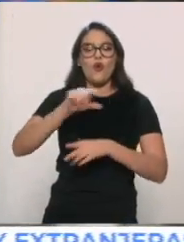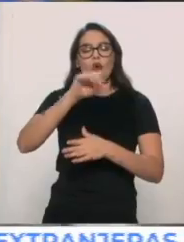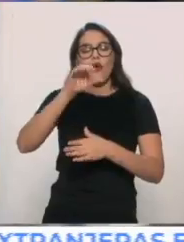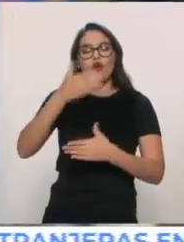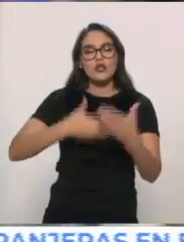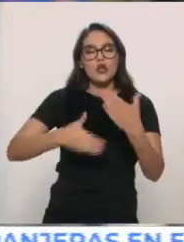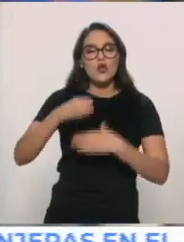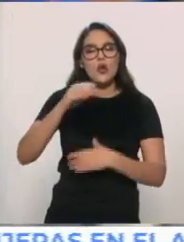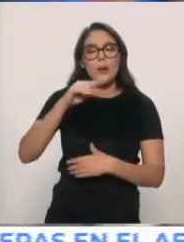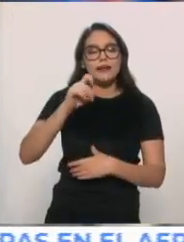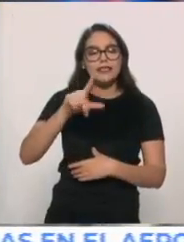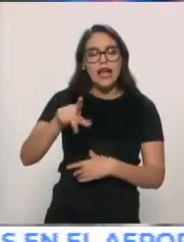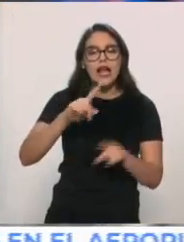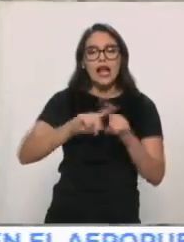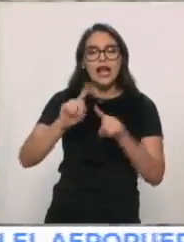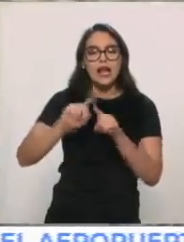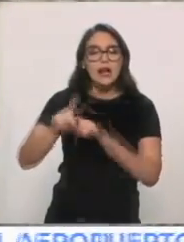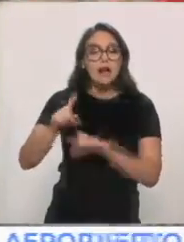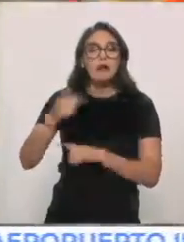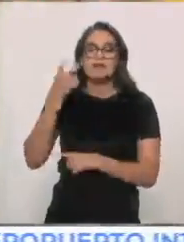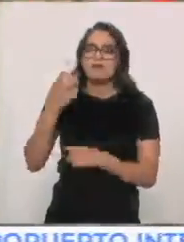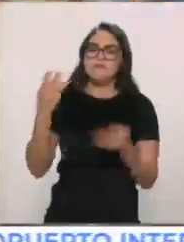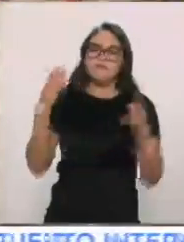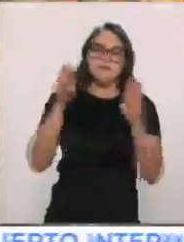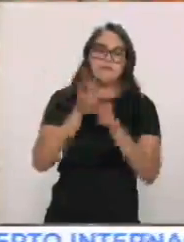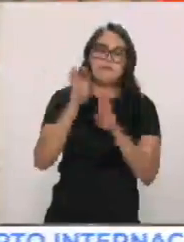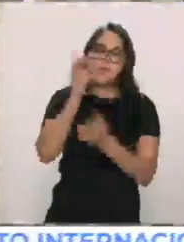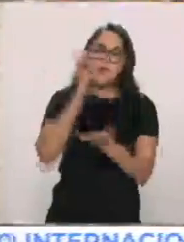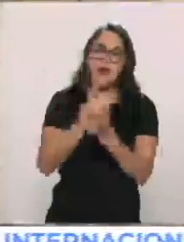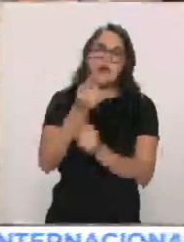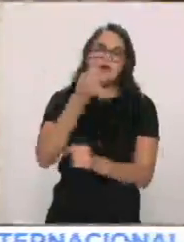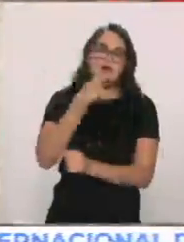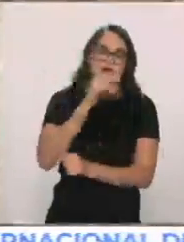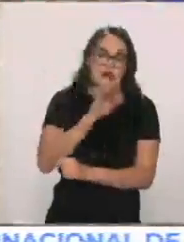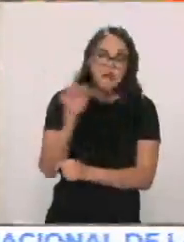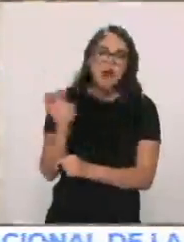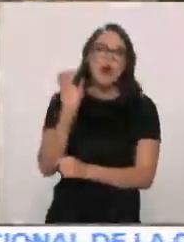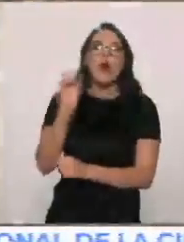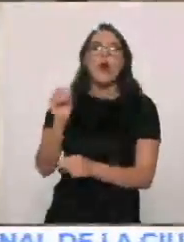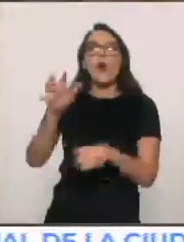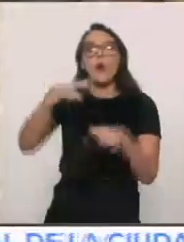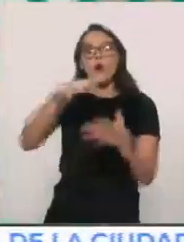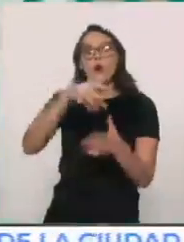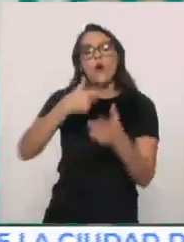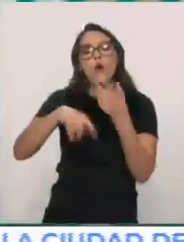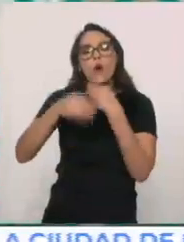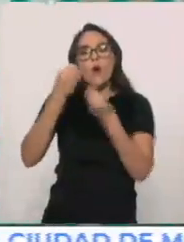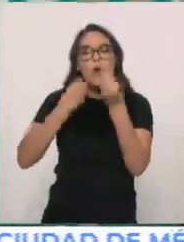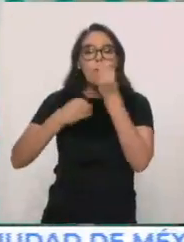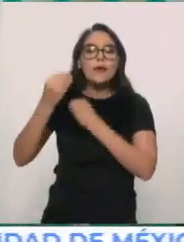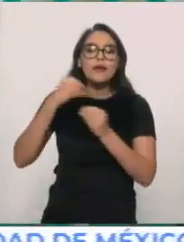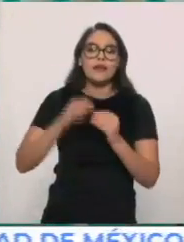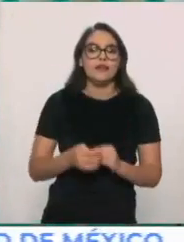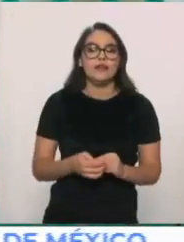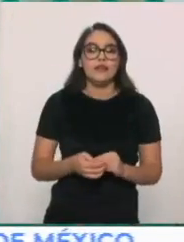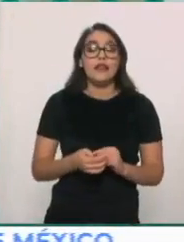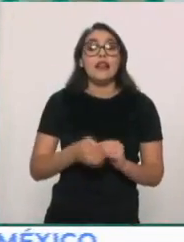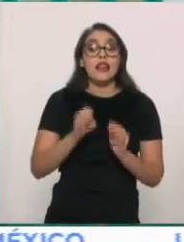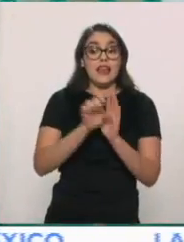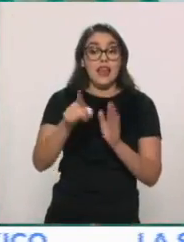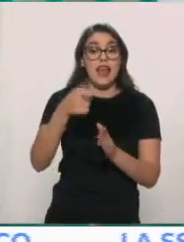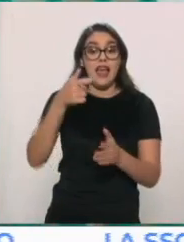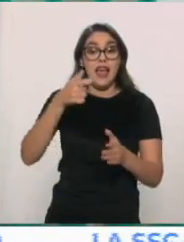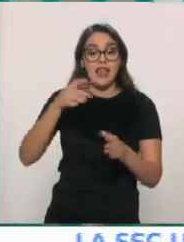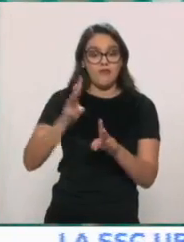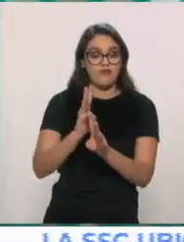abiertas para el abasto de la canasta básica deben aplicar la política de sana distancia. Es decir, en las cajas para el pago,